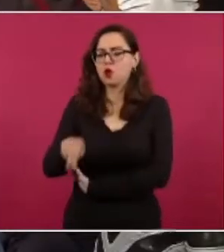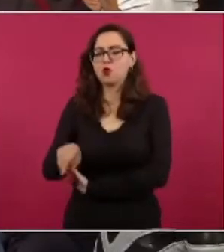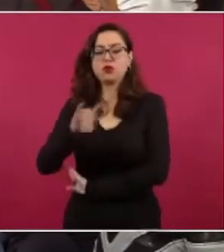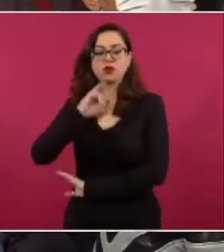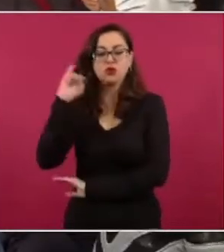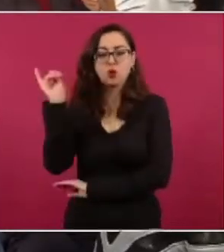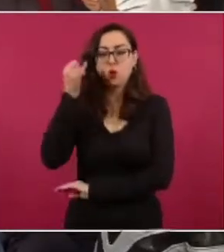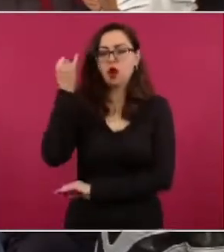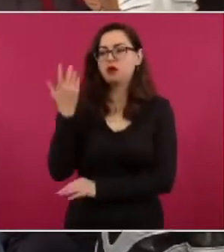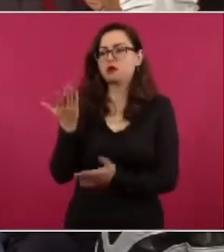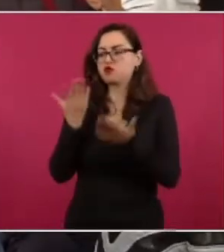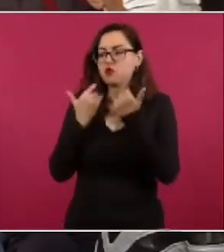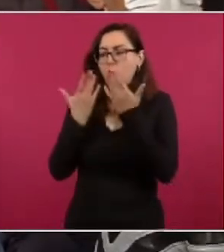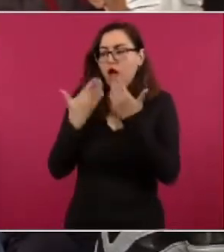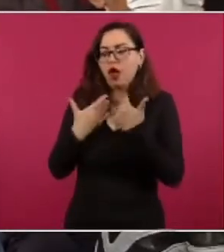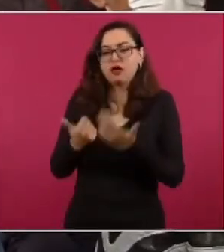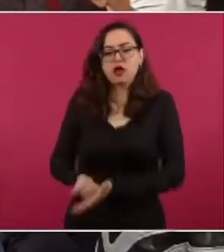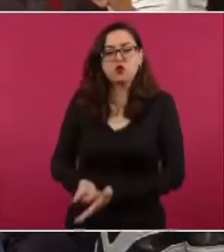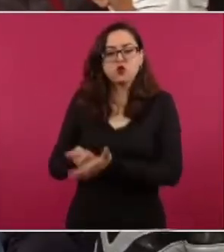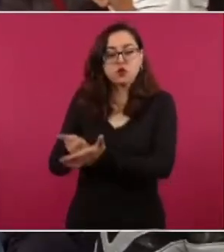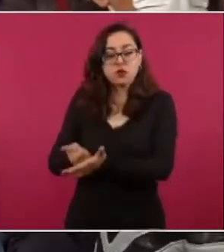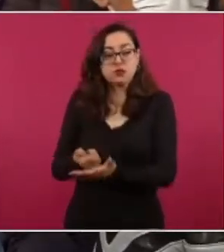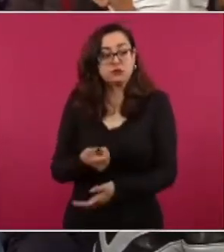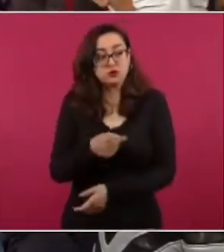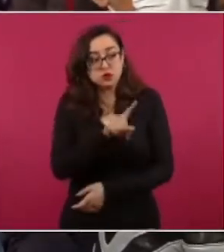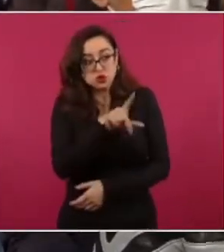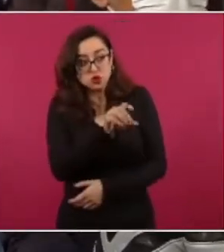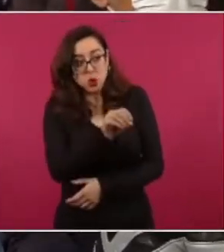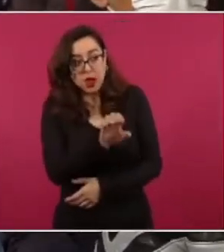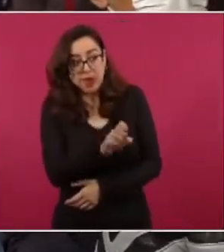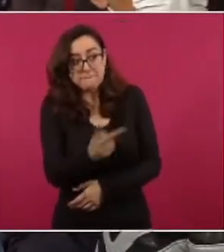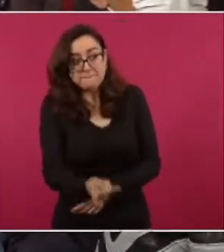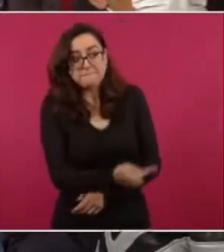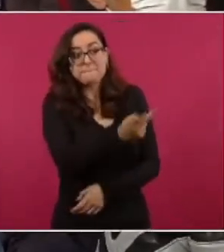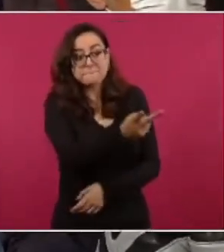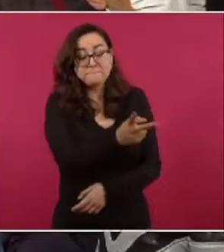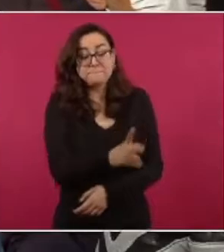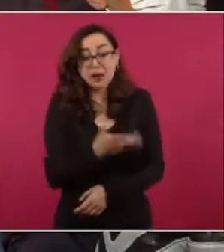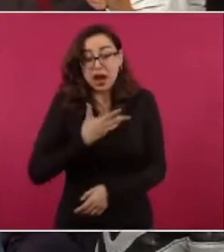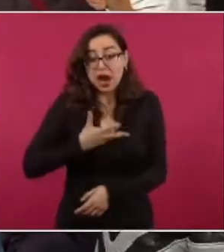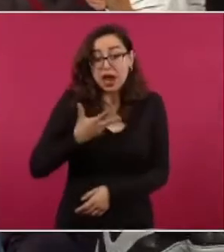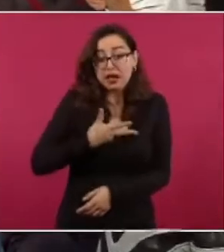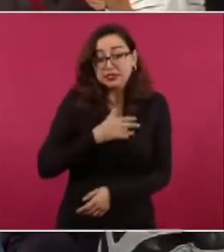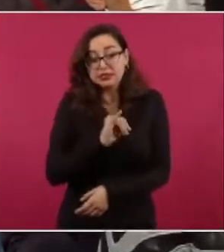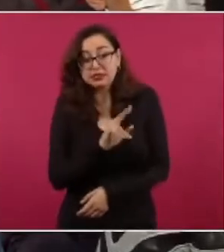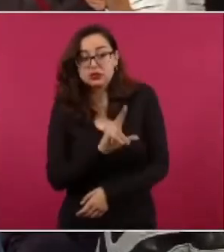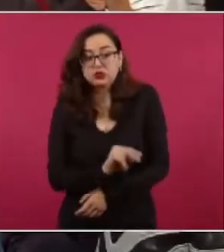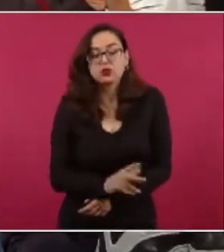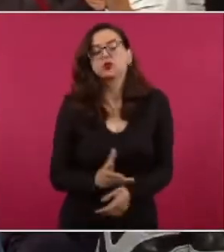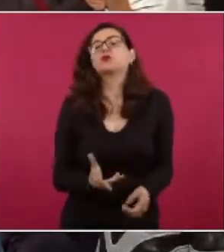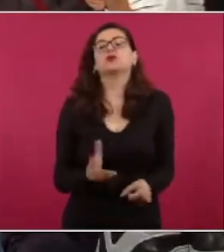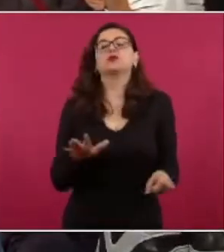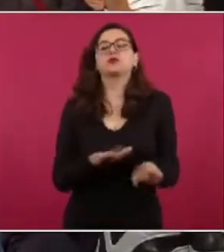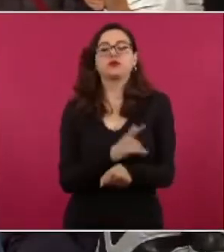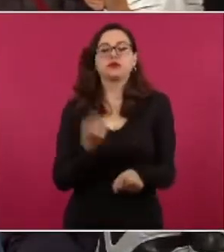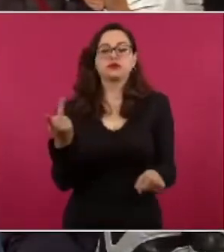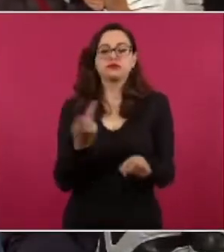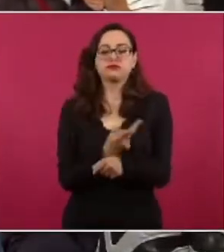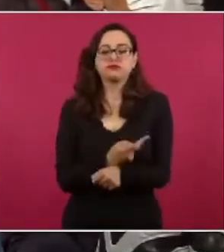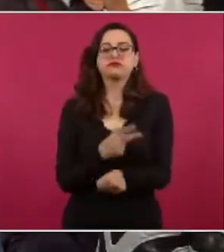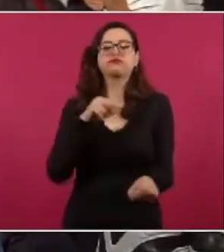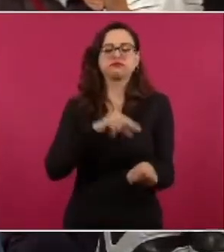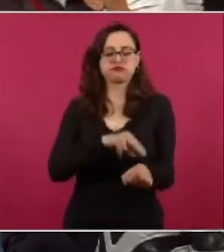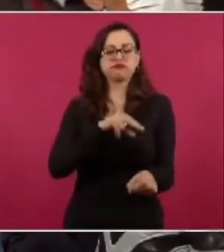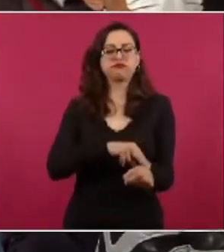Entonces quería confirmar esto con Zoé, si existen este tipo de cirujanos ya especialistas, porque sabemos que en el Hospital General sí